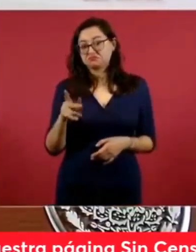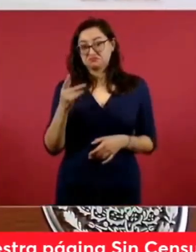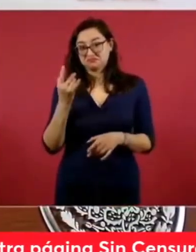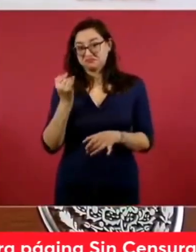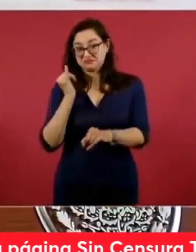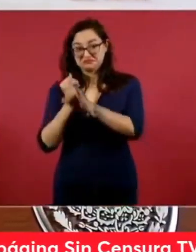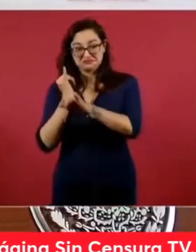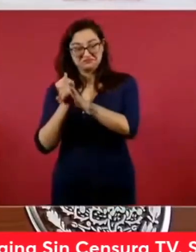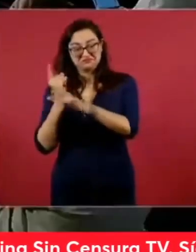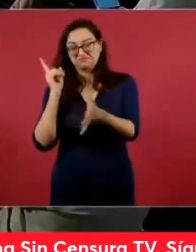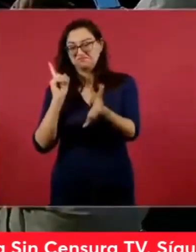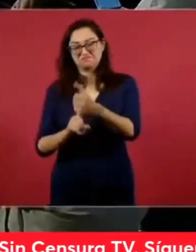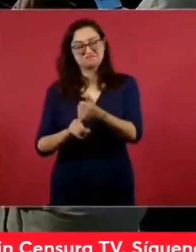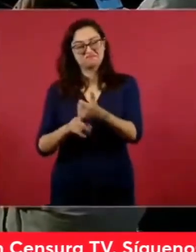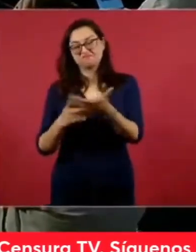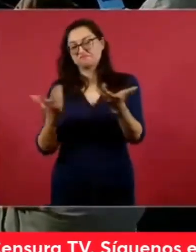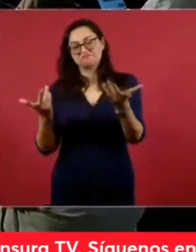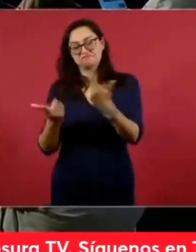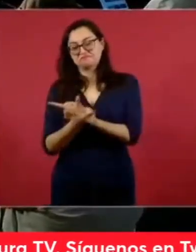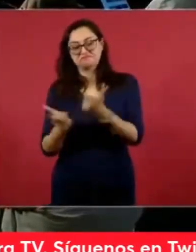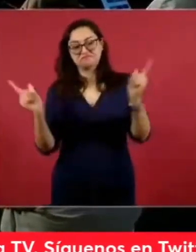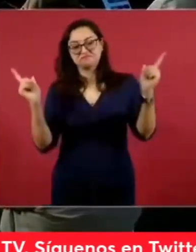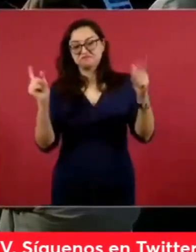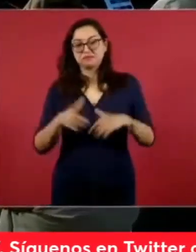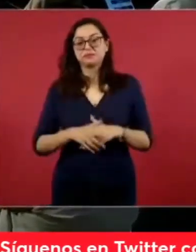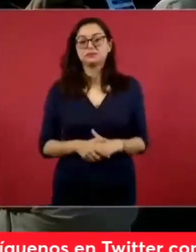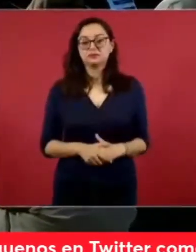de la decadencia política.